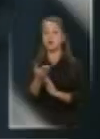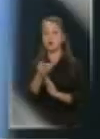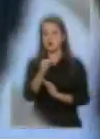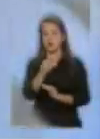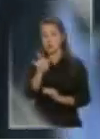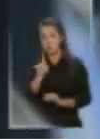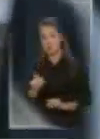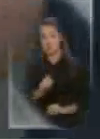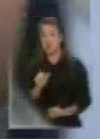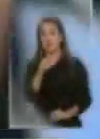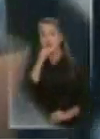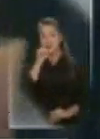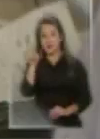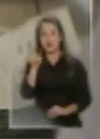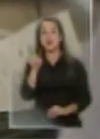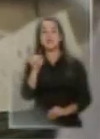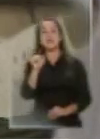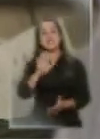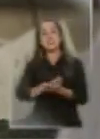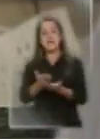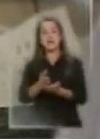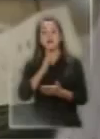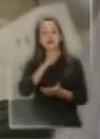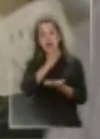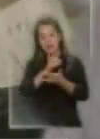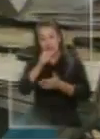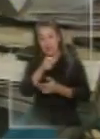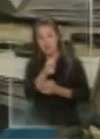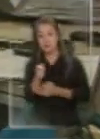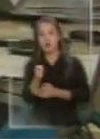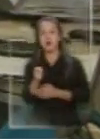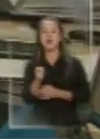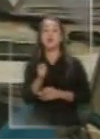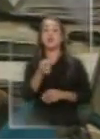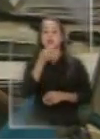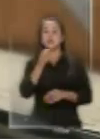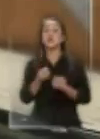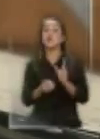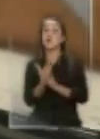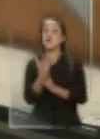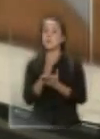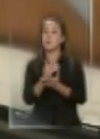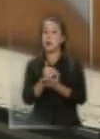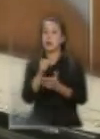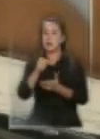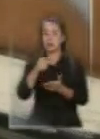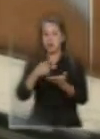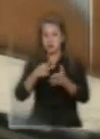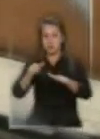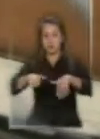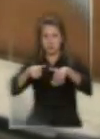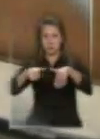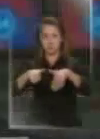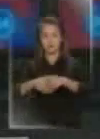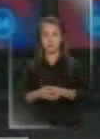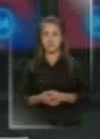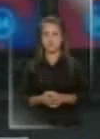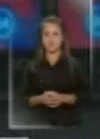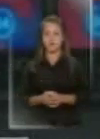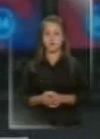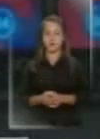Hablando de eso, su aseguradora tiene hasta esta semana para comunicar las nuevas tarifas para este 2016.